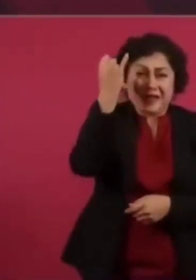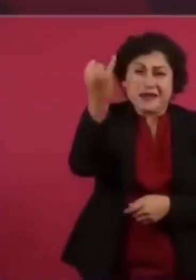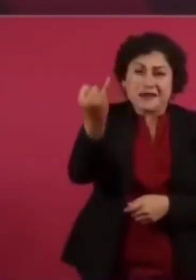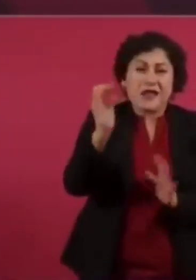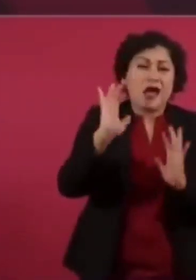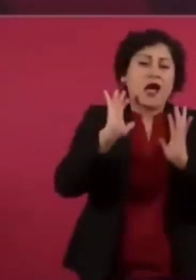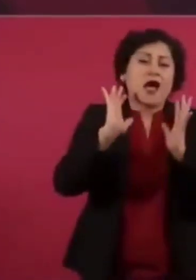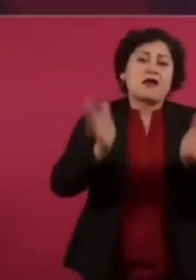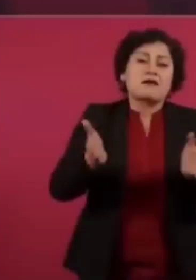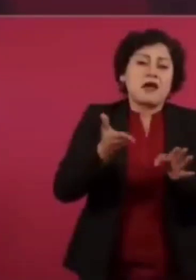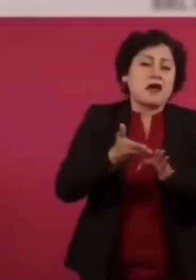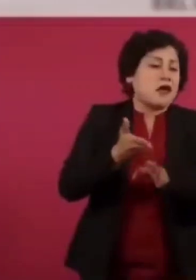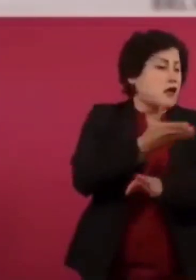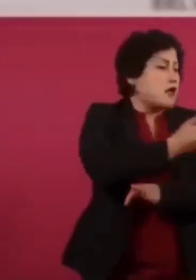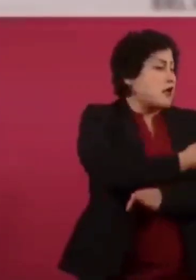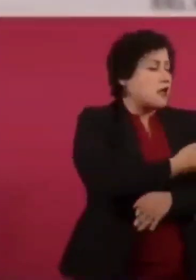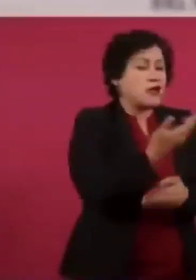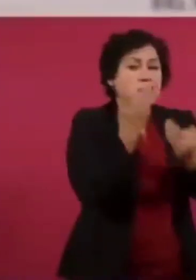que no funciona.